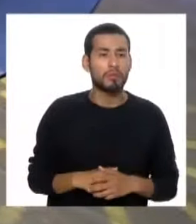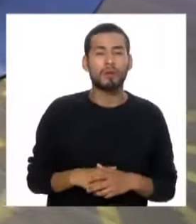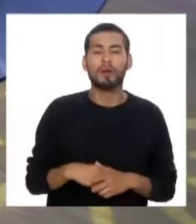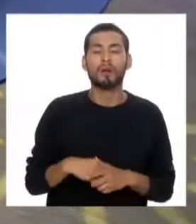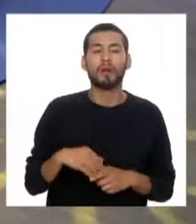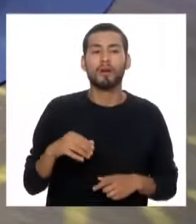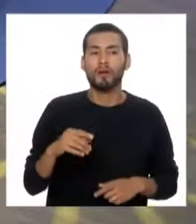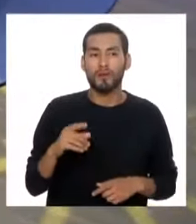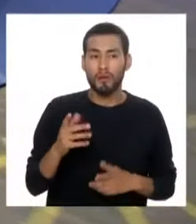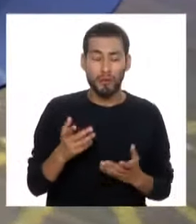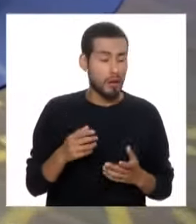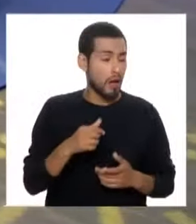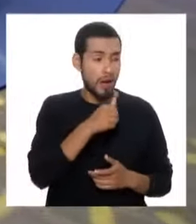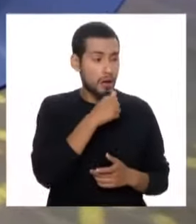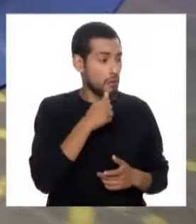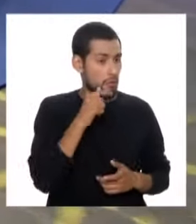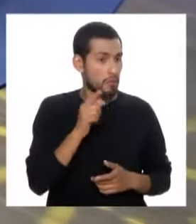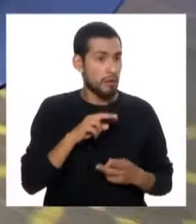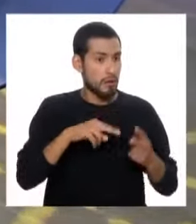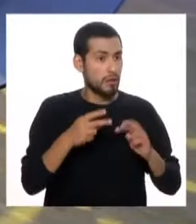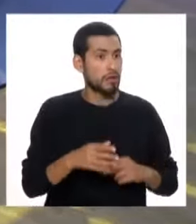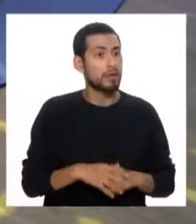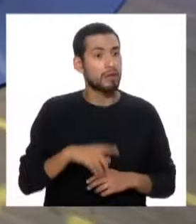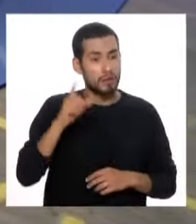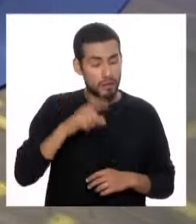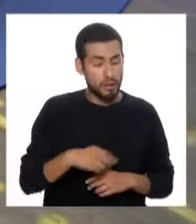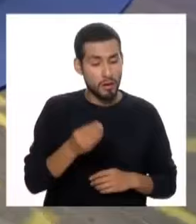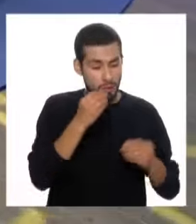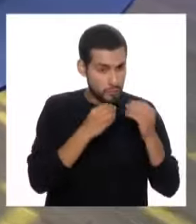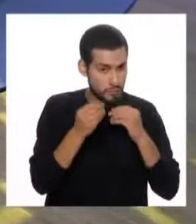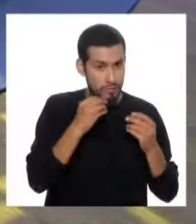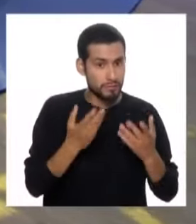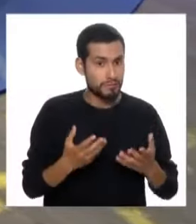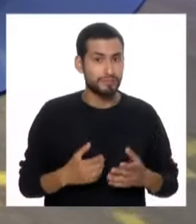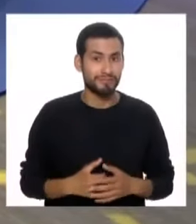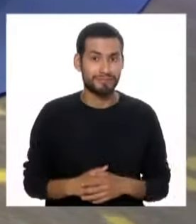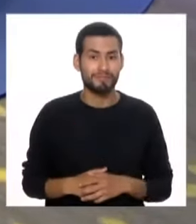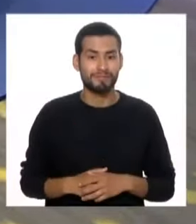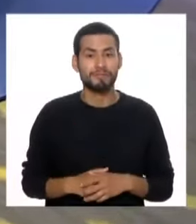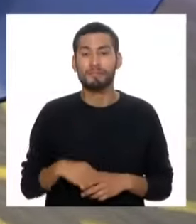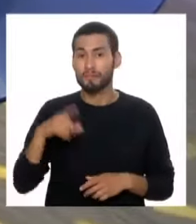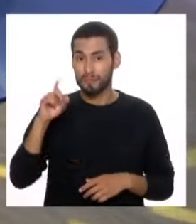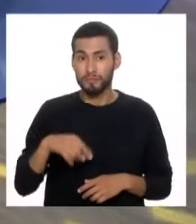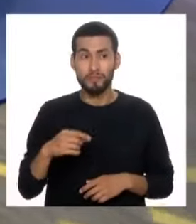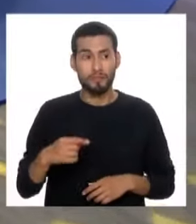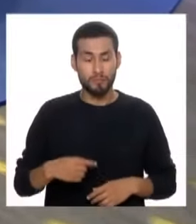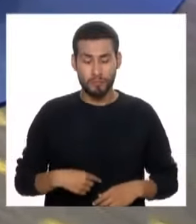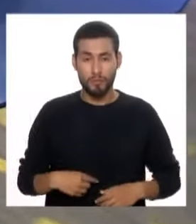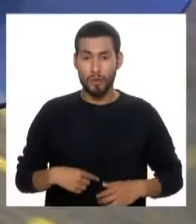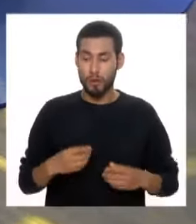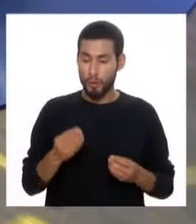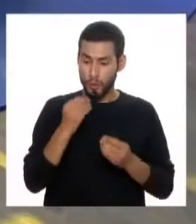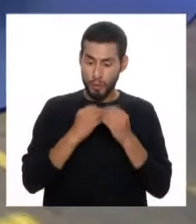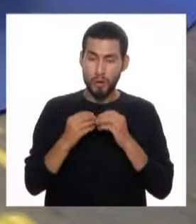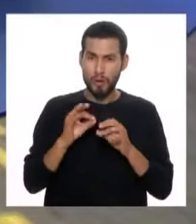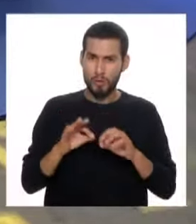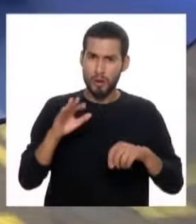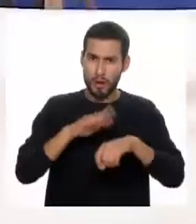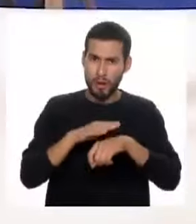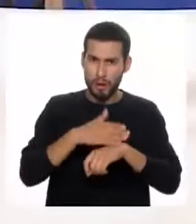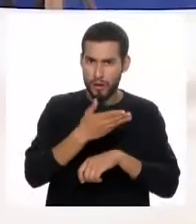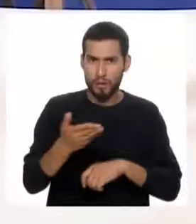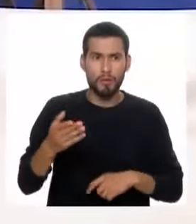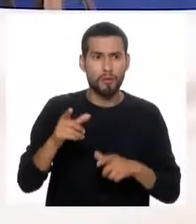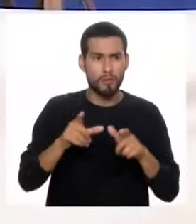Ni siquiera estar en ayunas. Al revés, claro. Hay que desayunar. Bien. Sí, sí. En este sentido es importante hacer un llamado también a